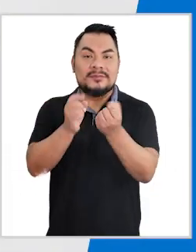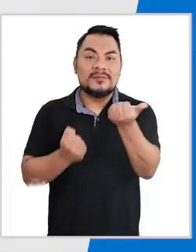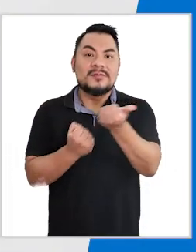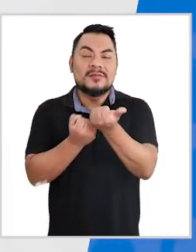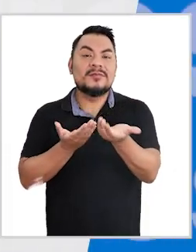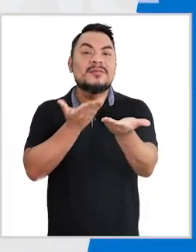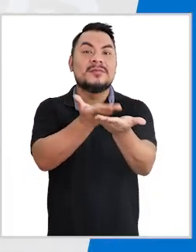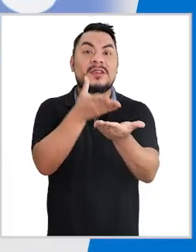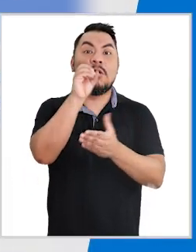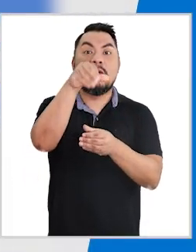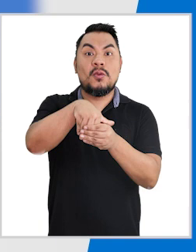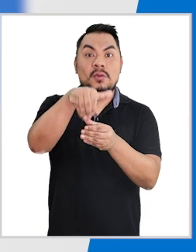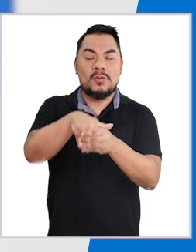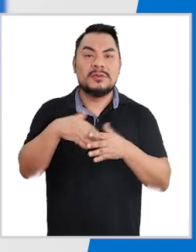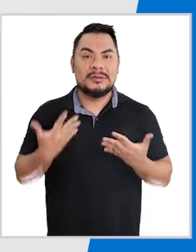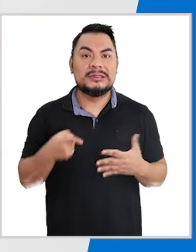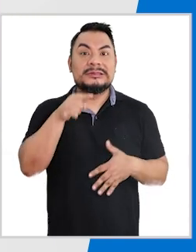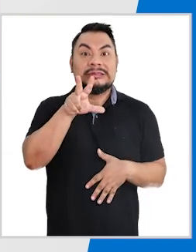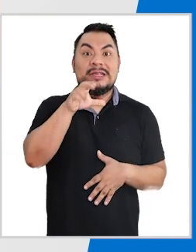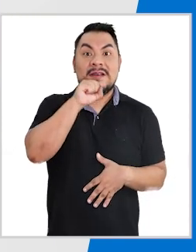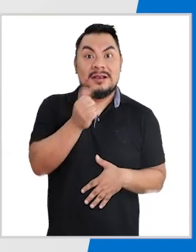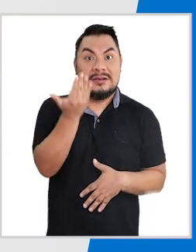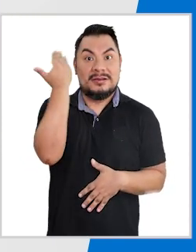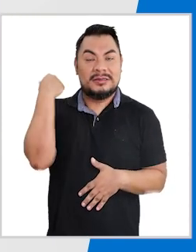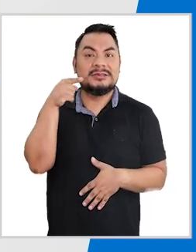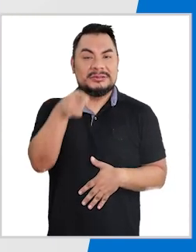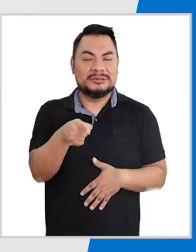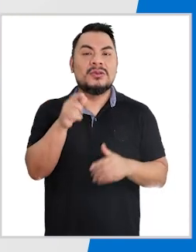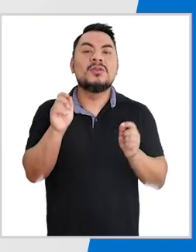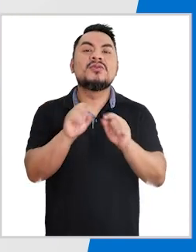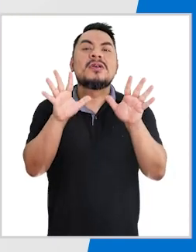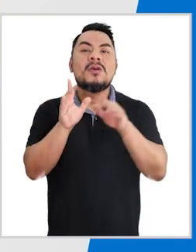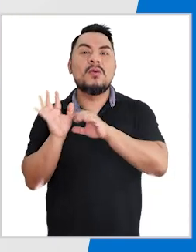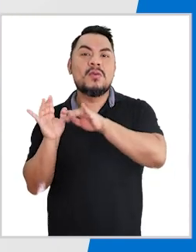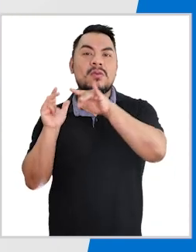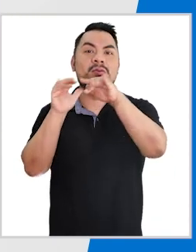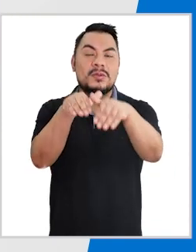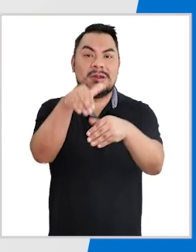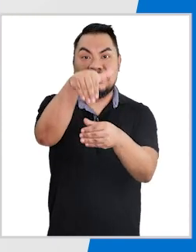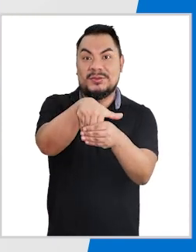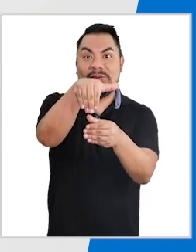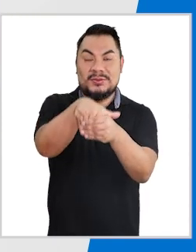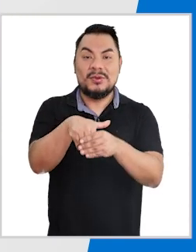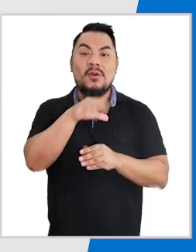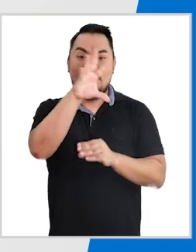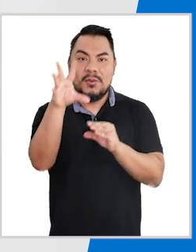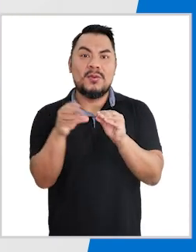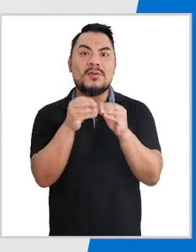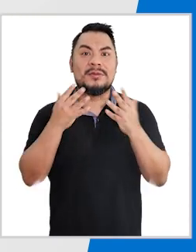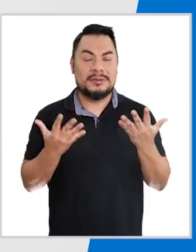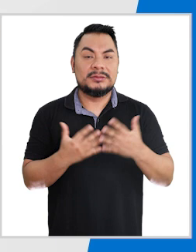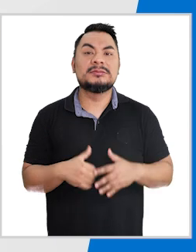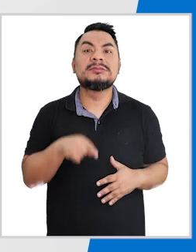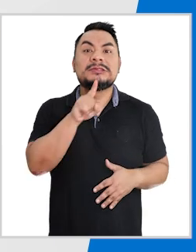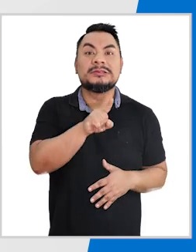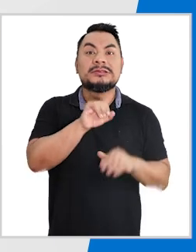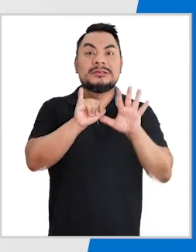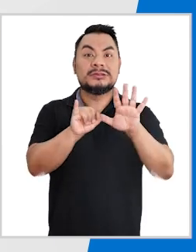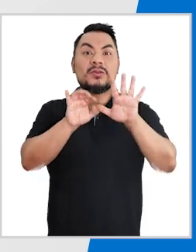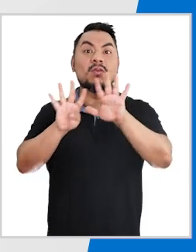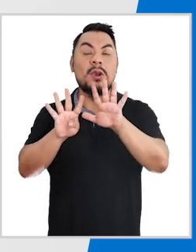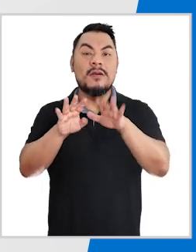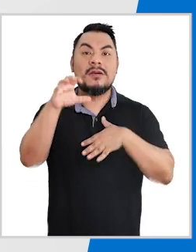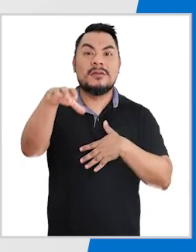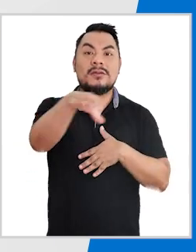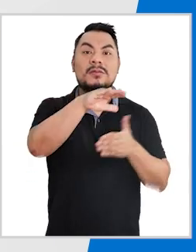asistencia técnica de la OMPE, el 3 de diciembre fue la fecha en que se efectuaron las elecciones complementarias.